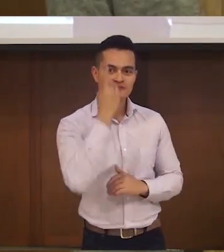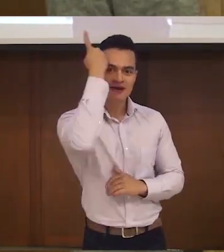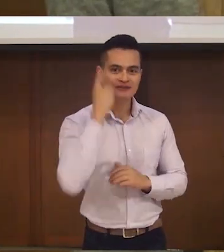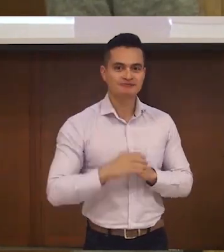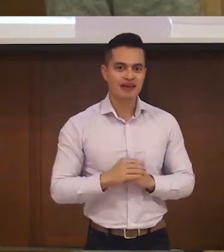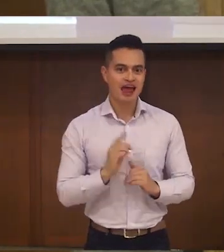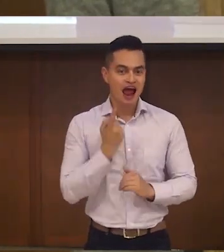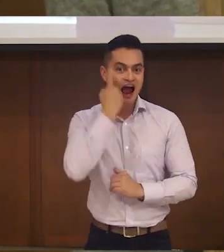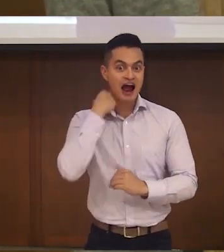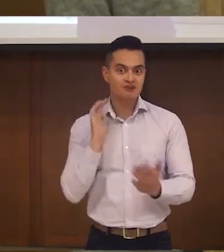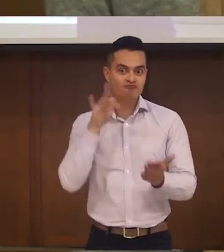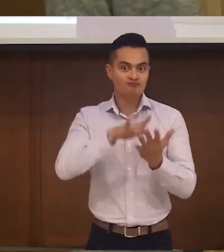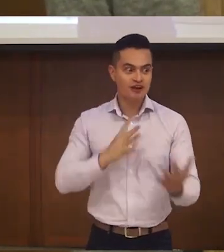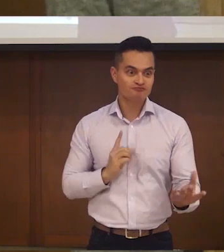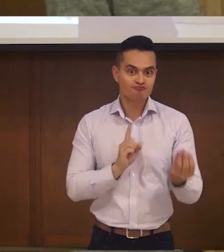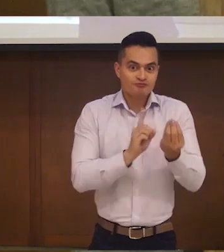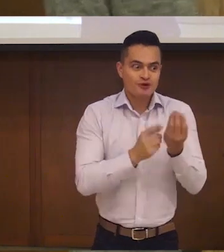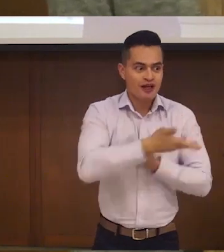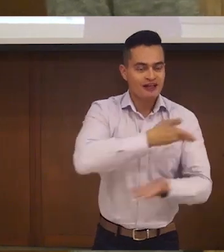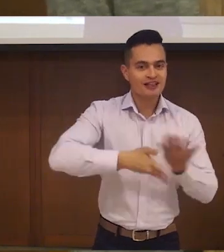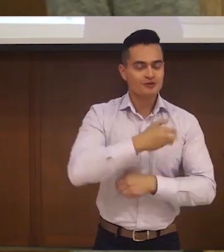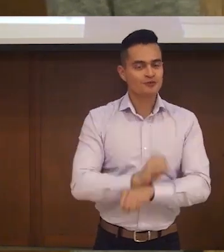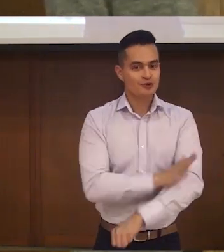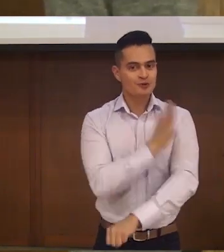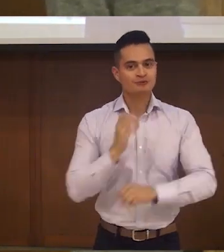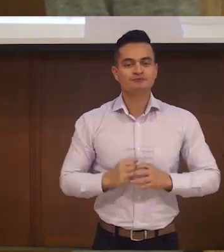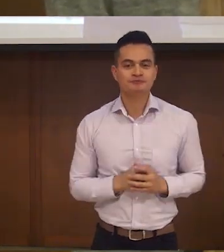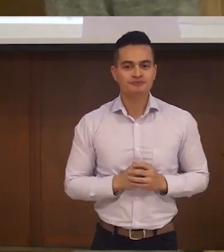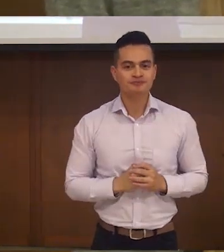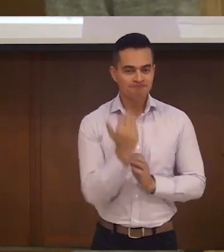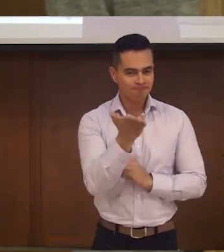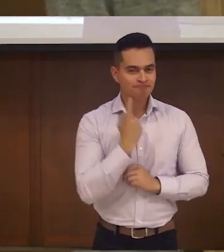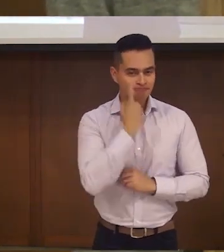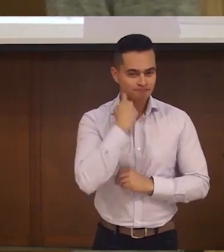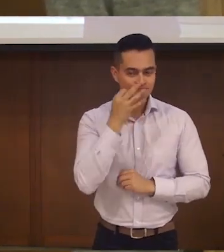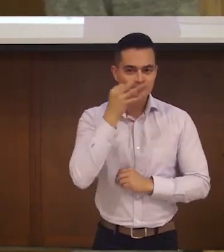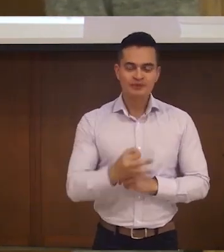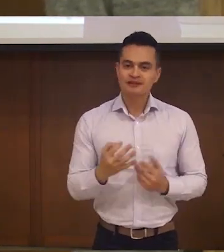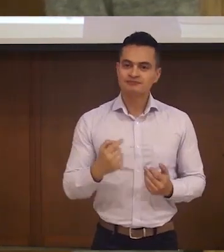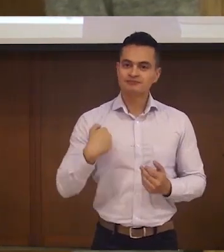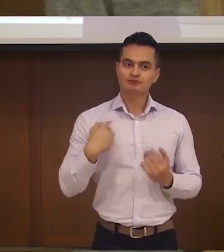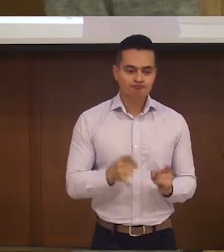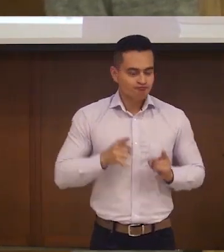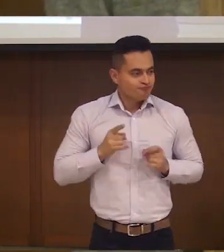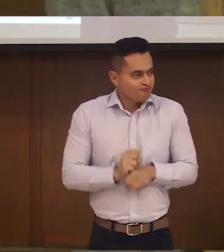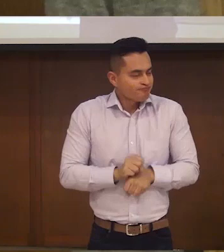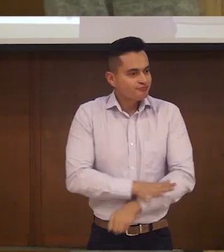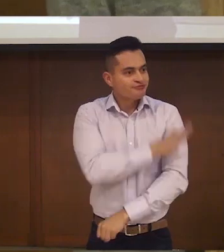Anoche realmente, lo que dije y que repetí hace un rato a alguien, que fue para mí una